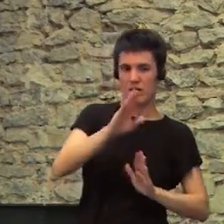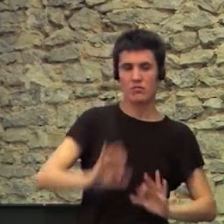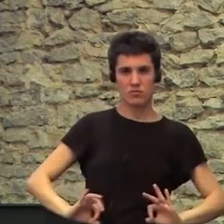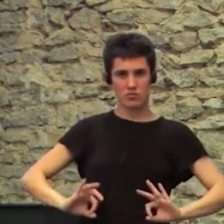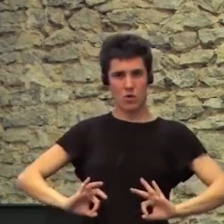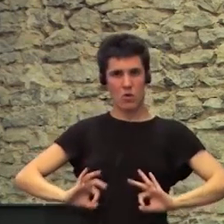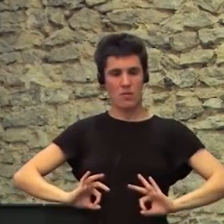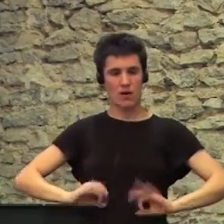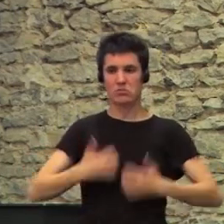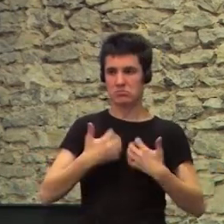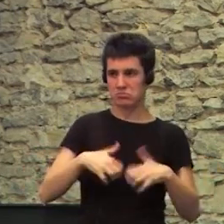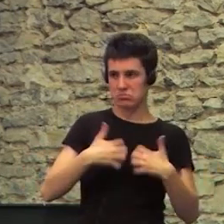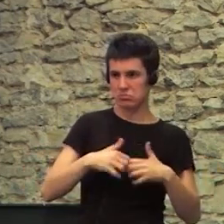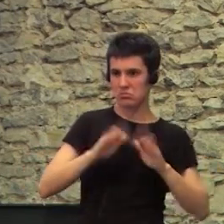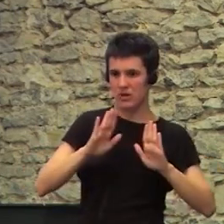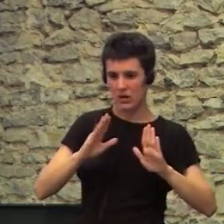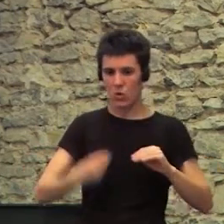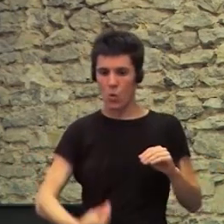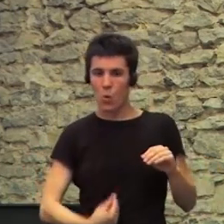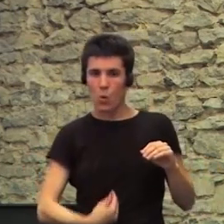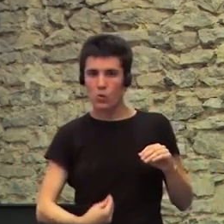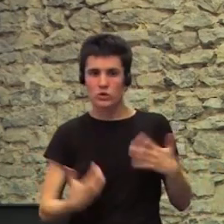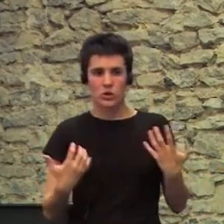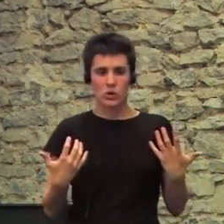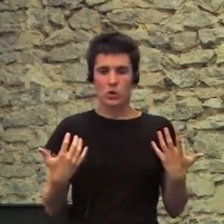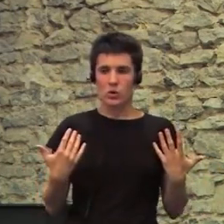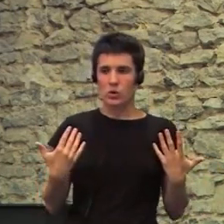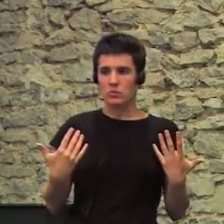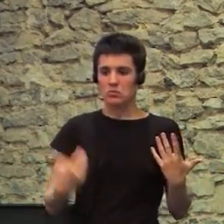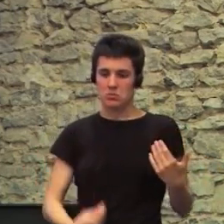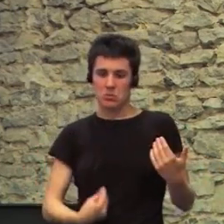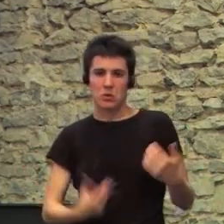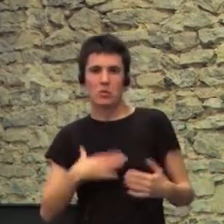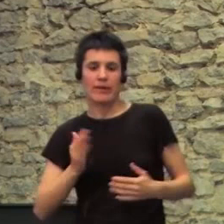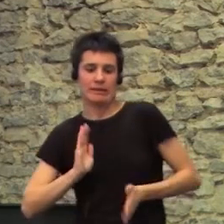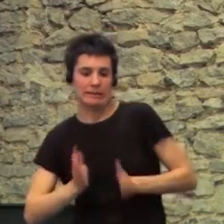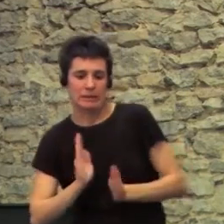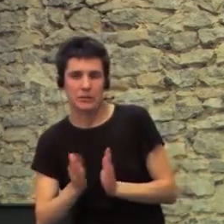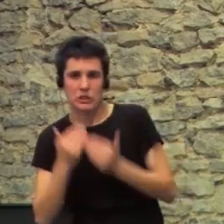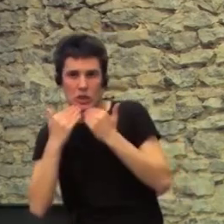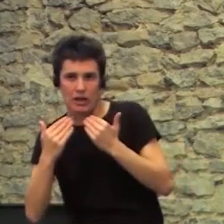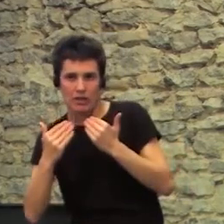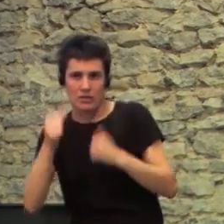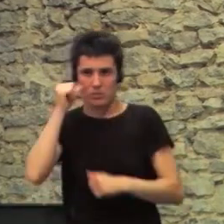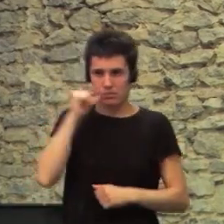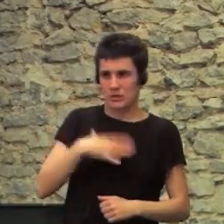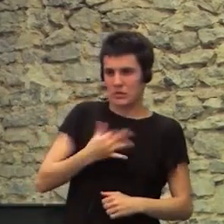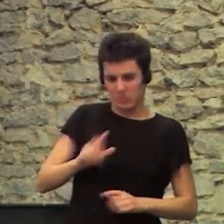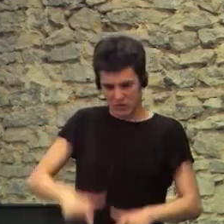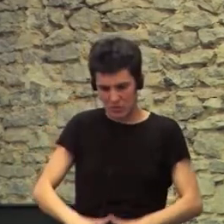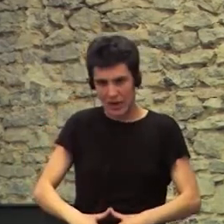hay, hay un útero rudimentario que con estimulación y tratamiento puedes llegar a ser fértil, pero no, tampoco hay